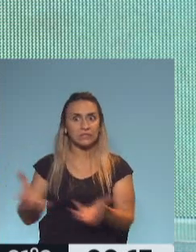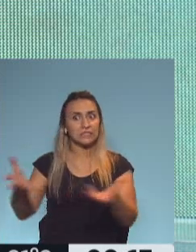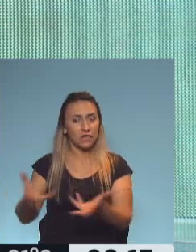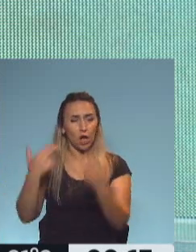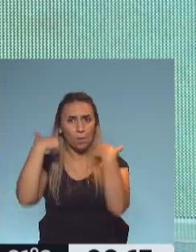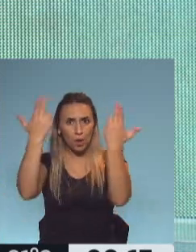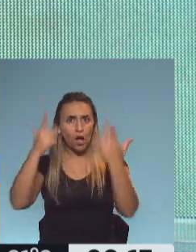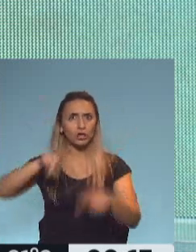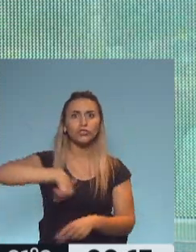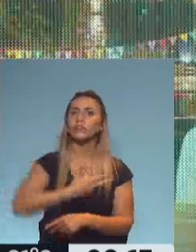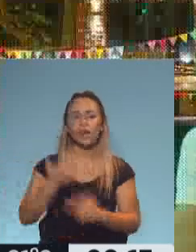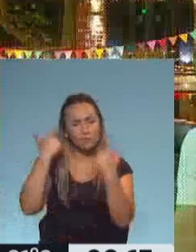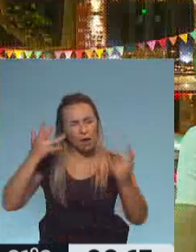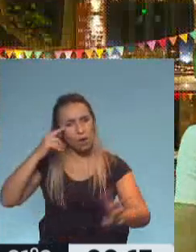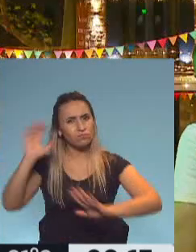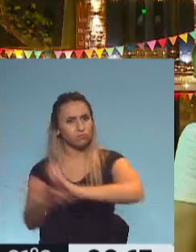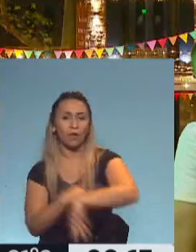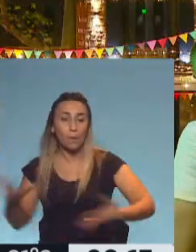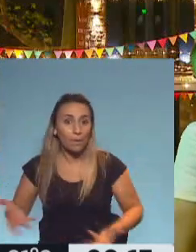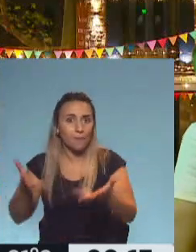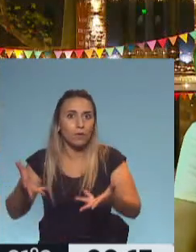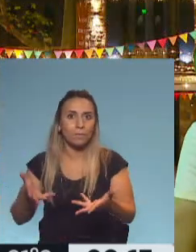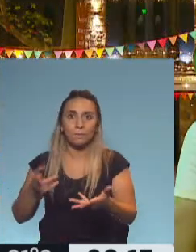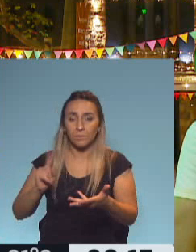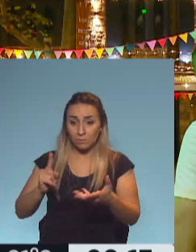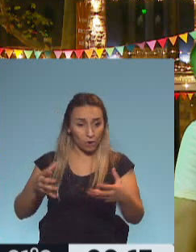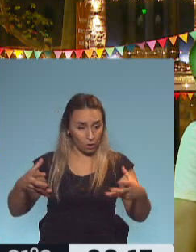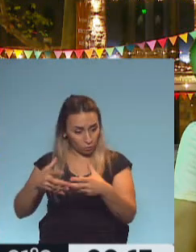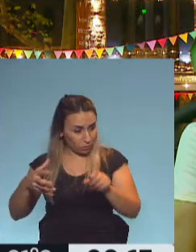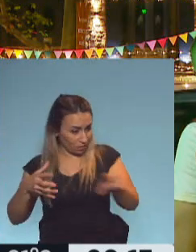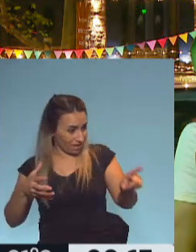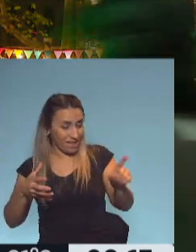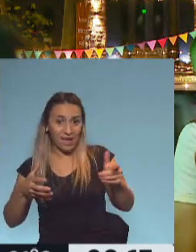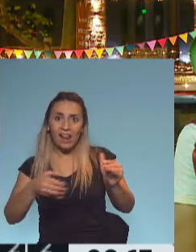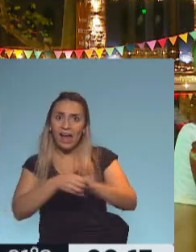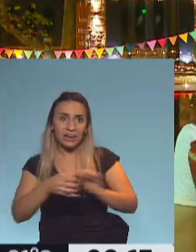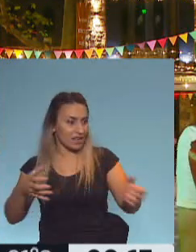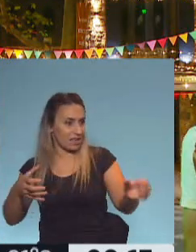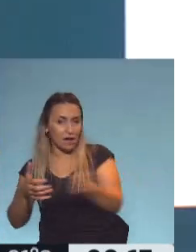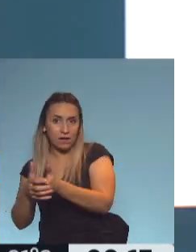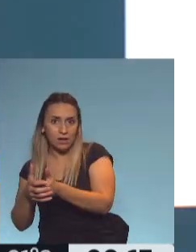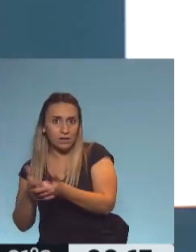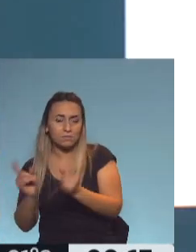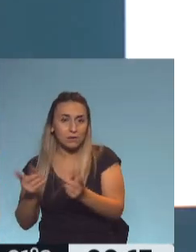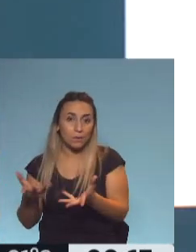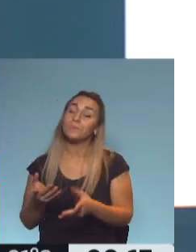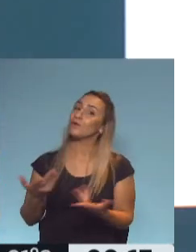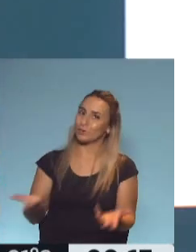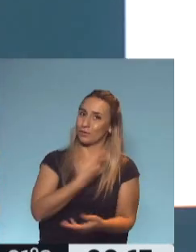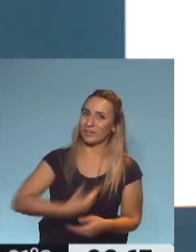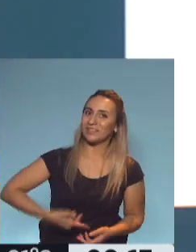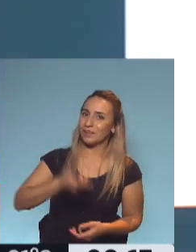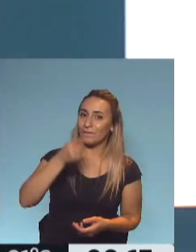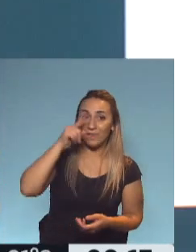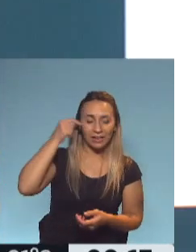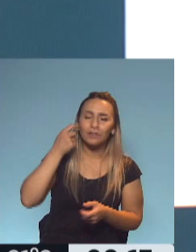rol que está asumiendo esa misma oposición que es la oposición de Larreta. Bueno, de hecho, si querés, para hablar de todo esto, el presidente Alberto Fernández habló justamente de esto,